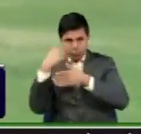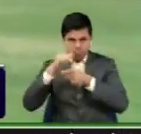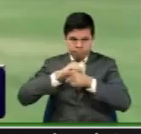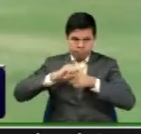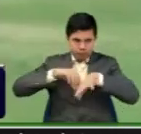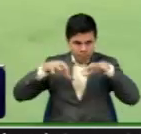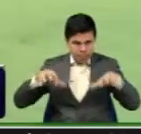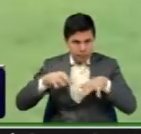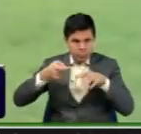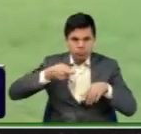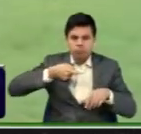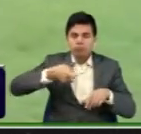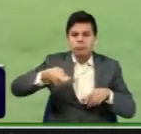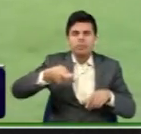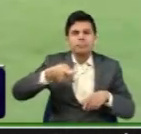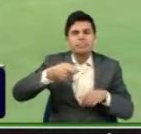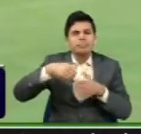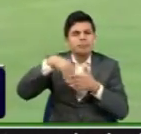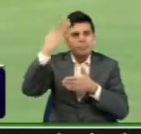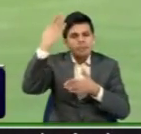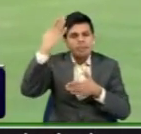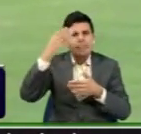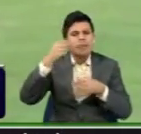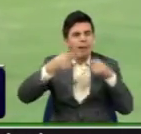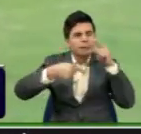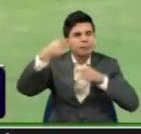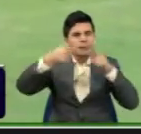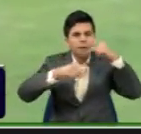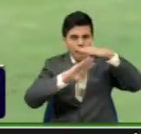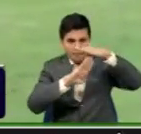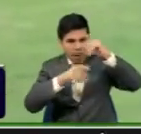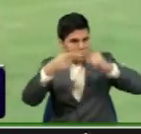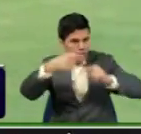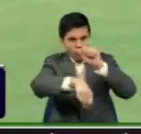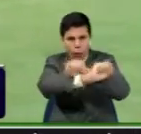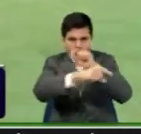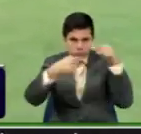actividades este fin de semana cuando se dé apertura al segundo semestre del torneo Águila.